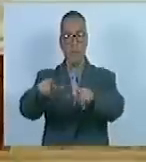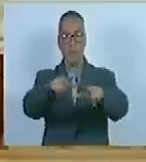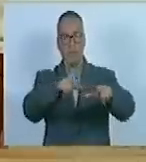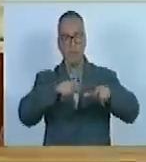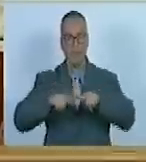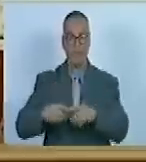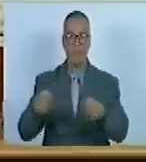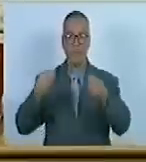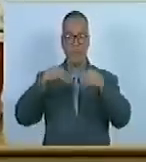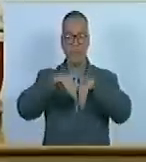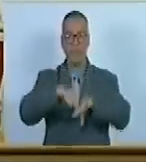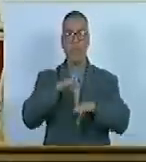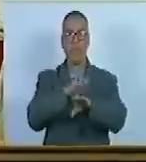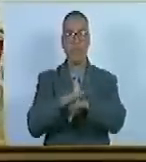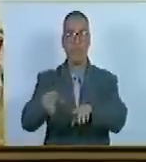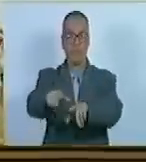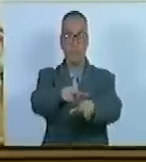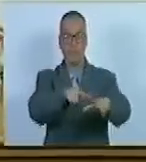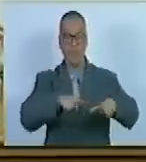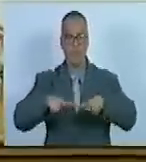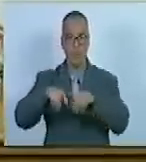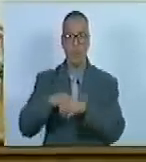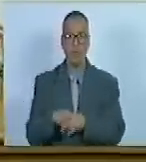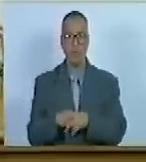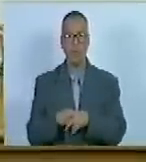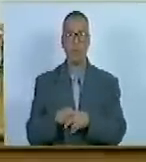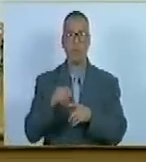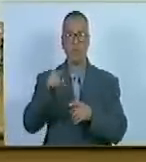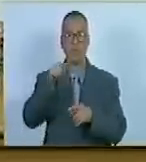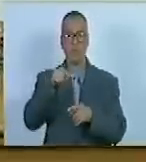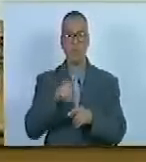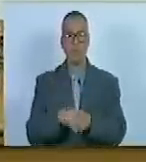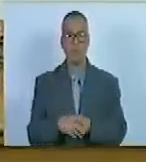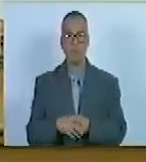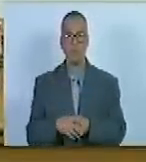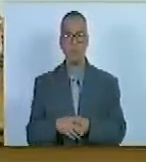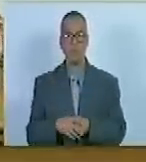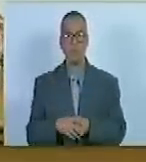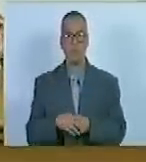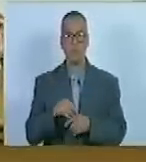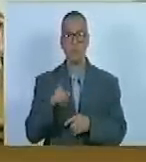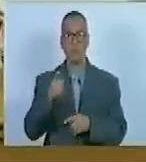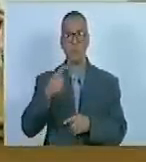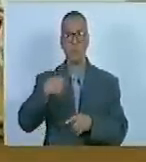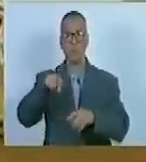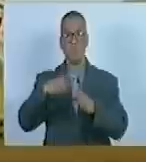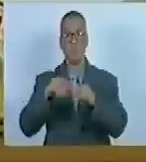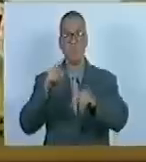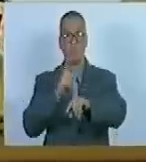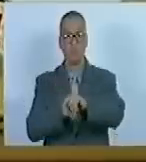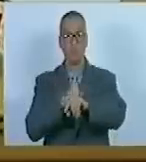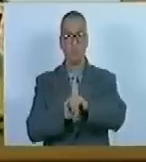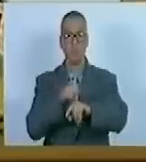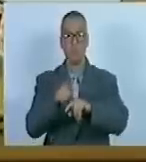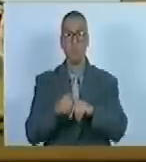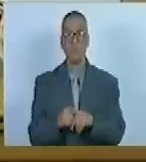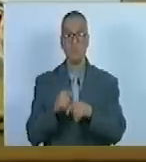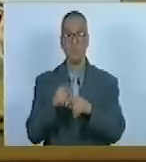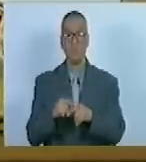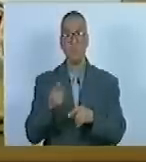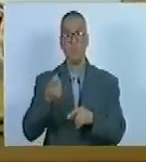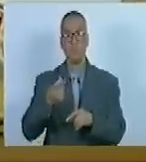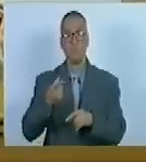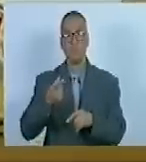e integridad territorial, particularmente en estos momentos donde